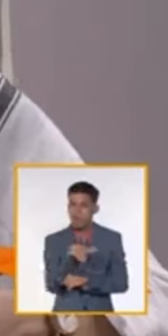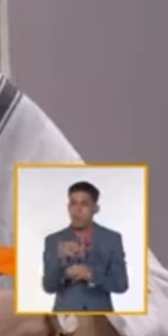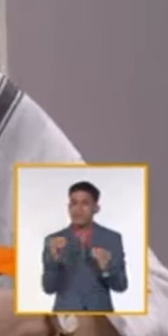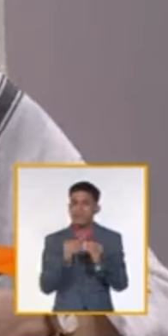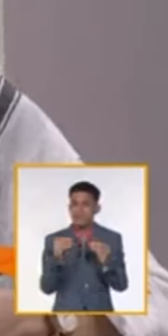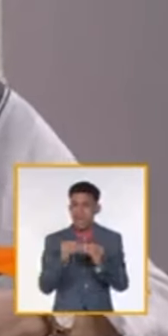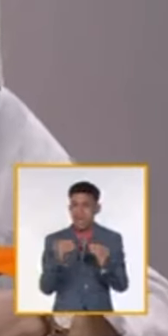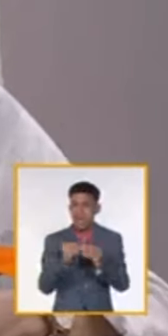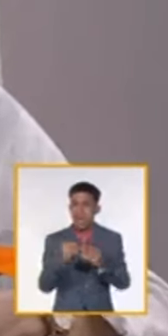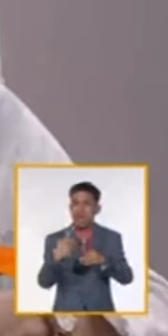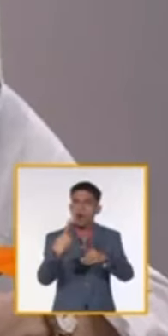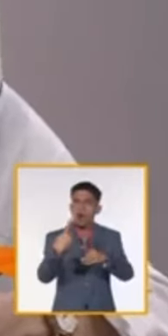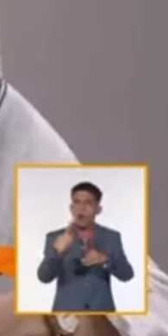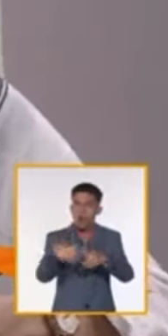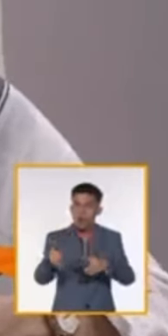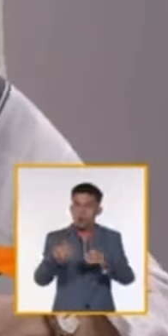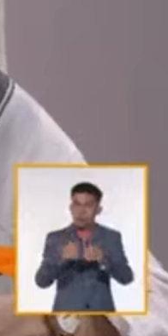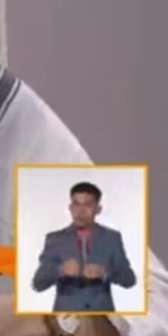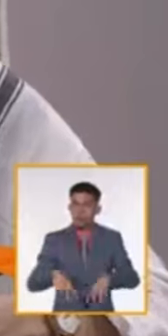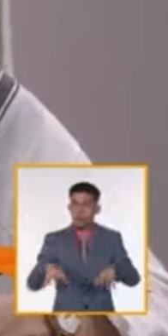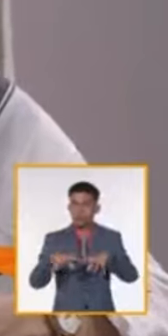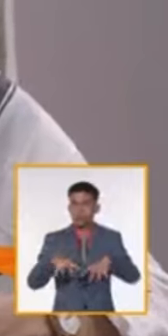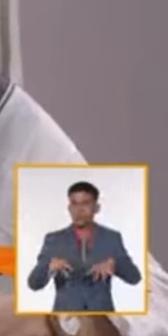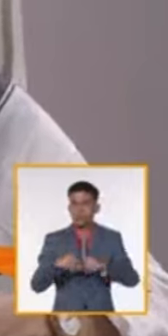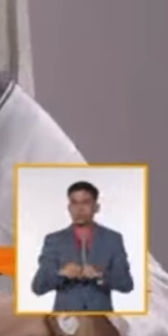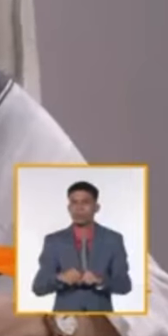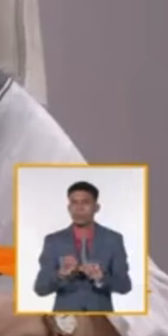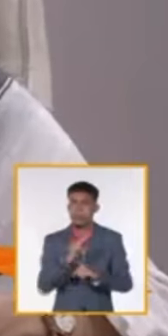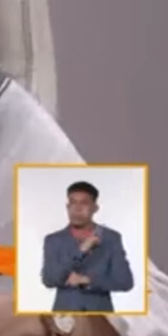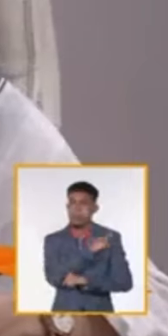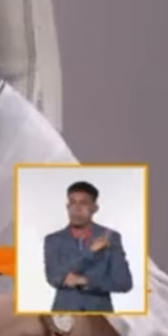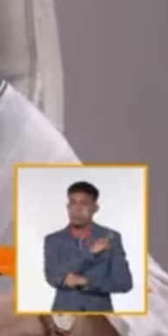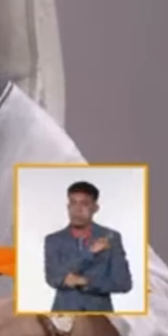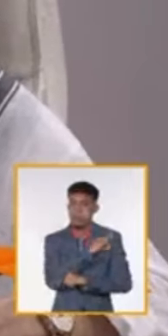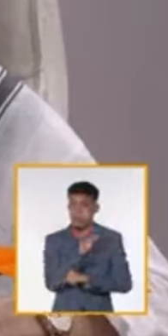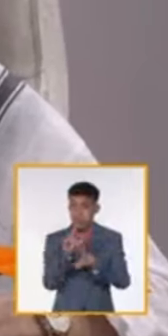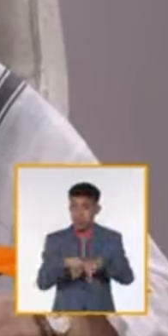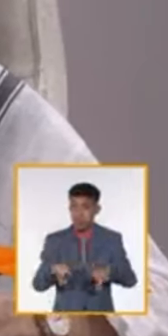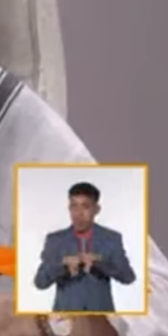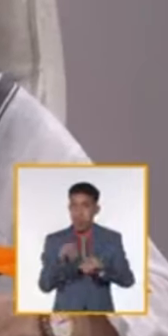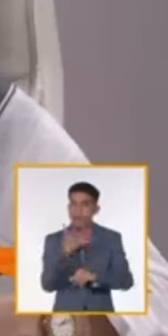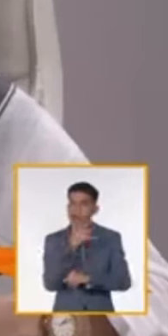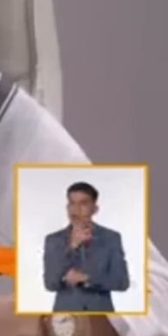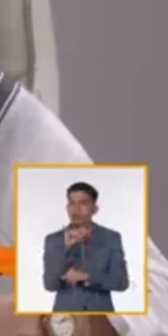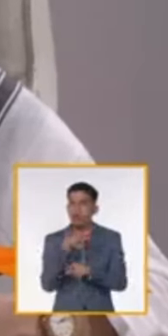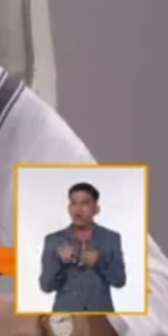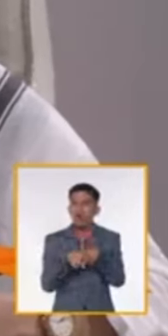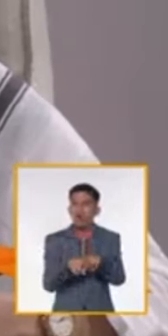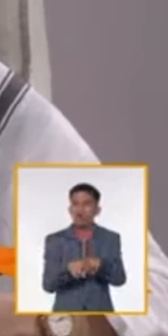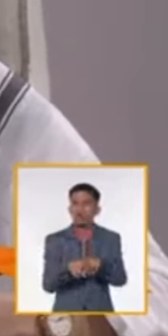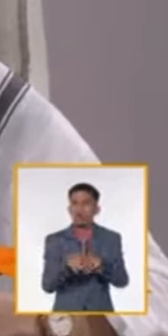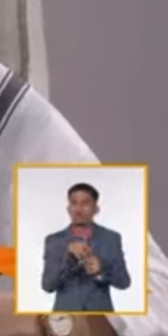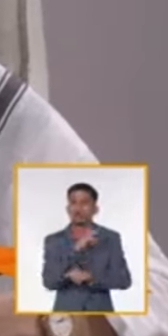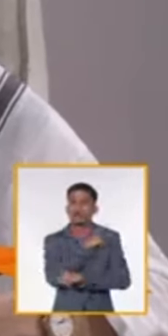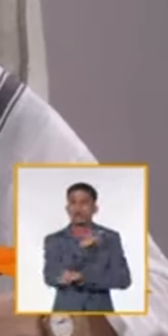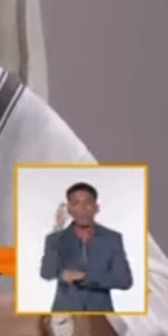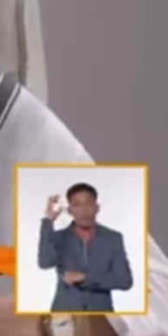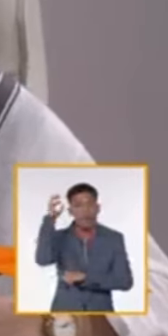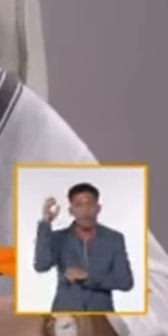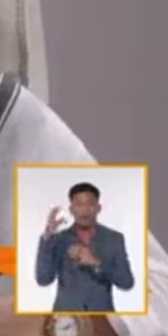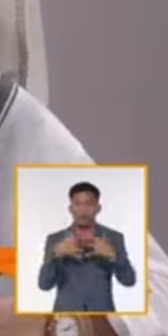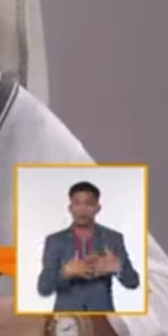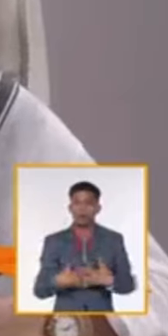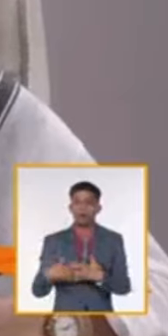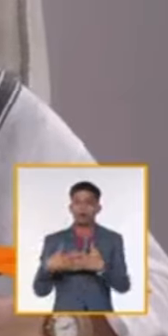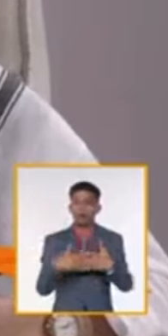en colusión con el gobierno y con trabajando con quienes han estado acosando a